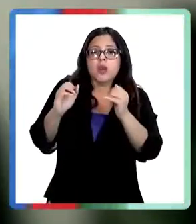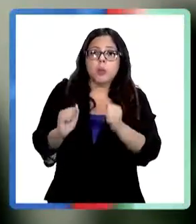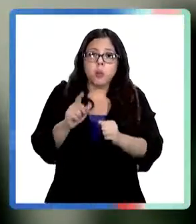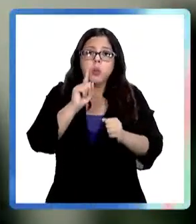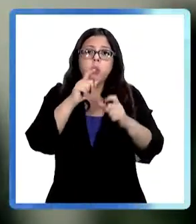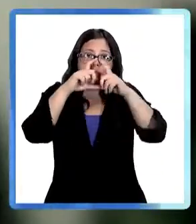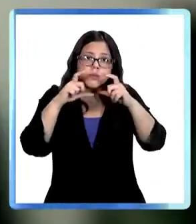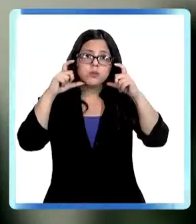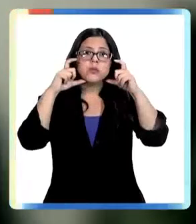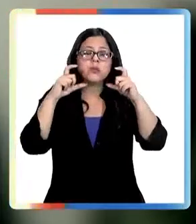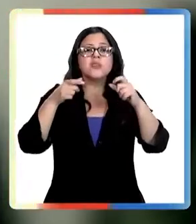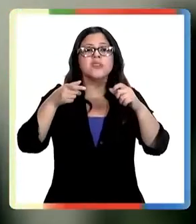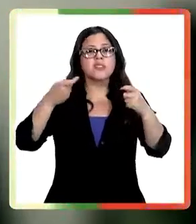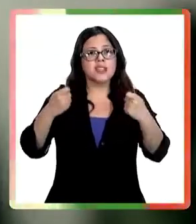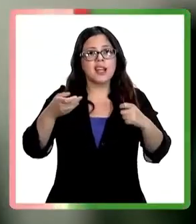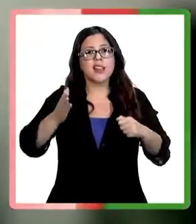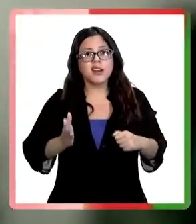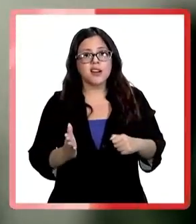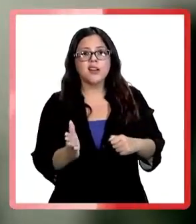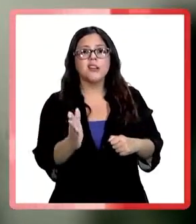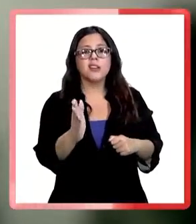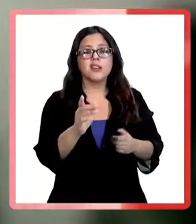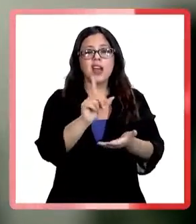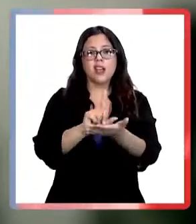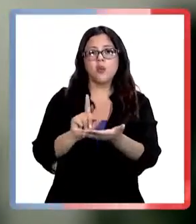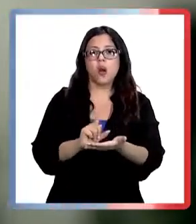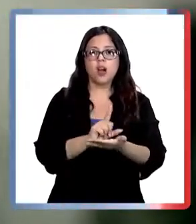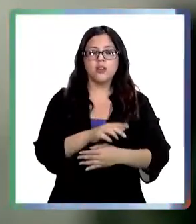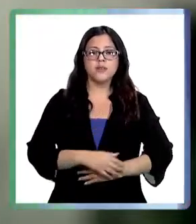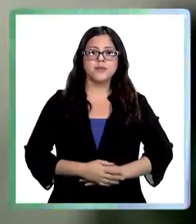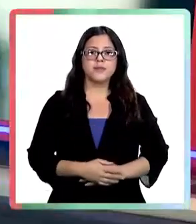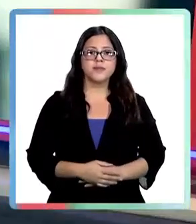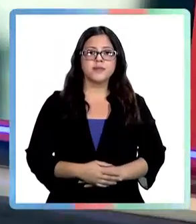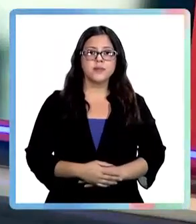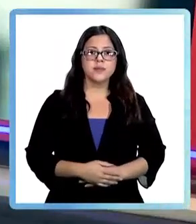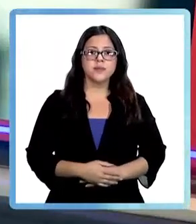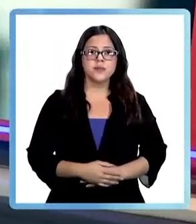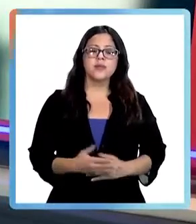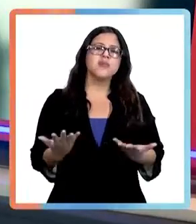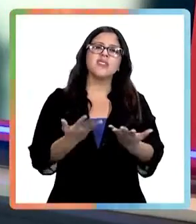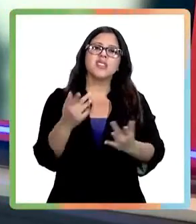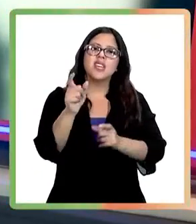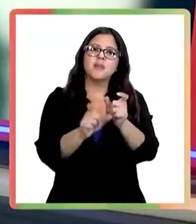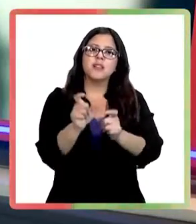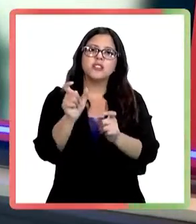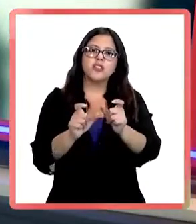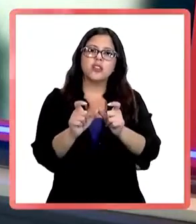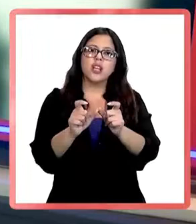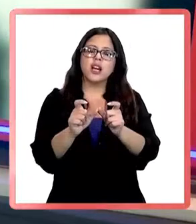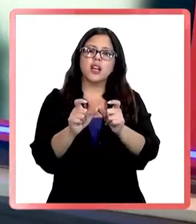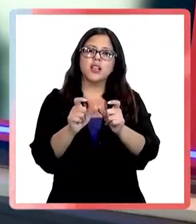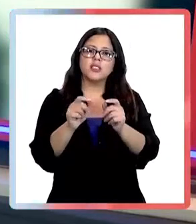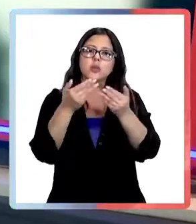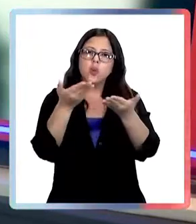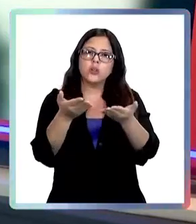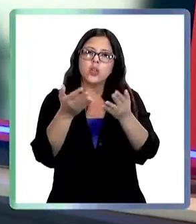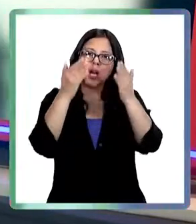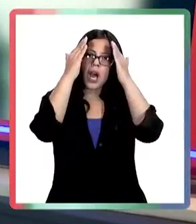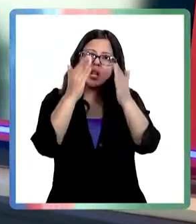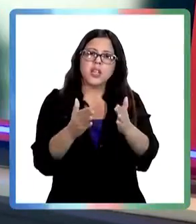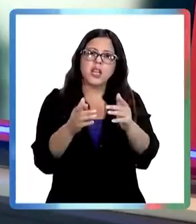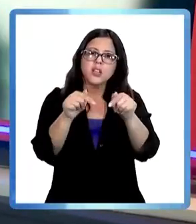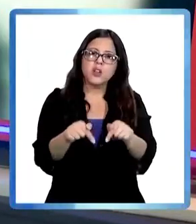con la mascarilla más estable, mantenerla en lugares tumultuosos, de todas maneras. ¿Qué tipo de pacientes está viendo usted hoy en